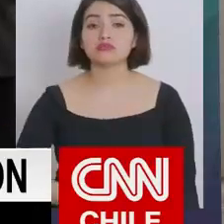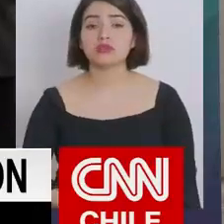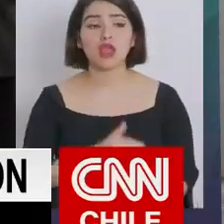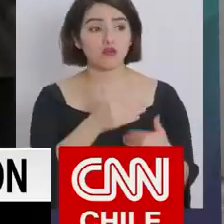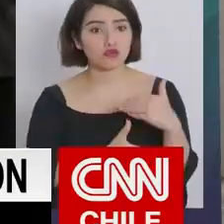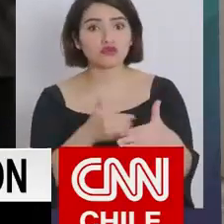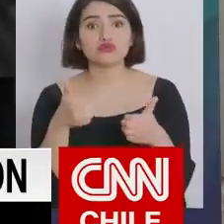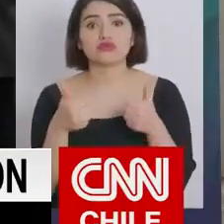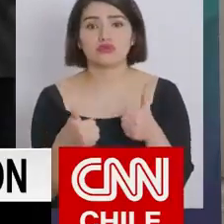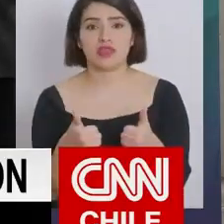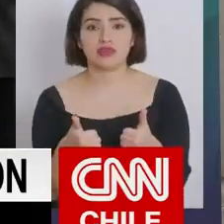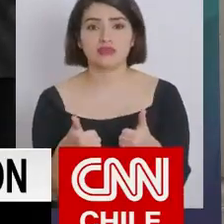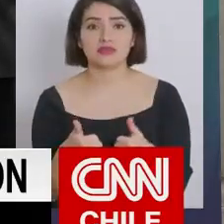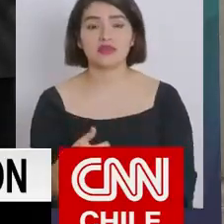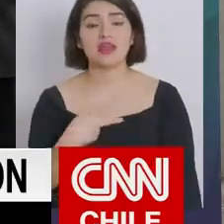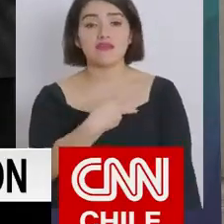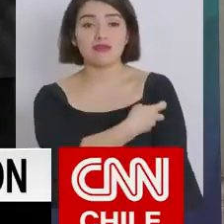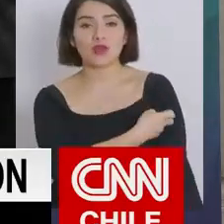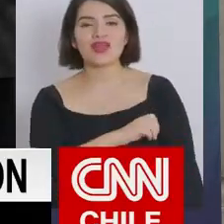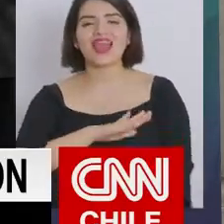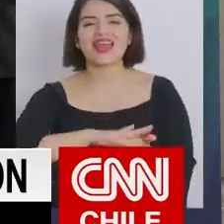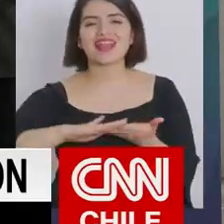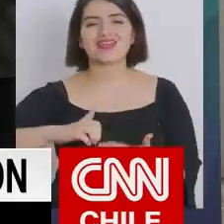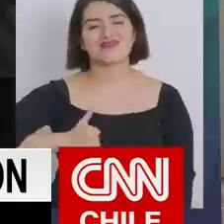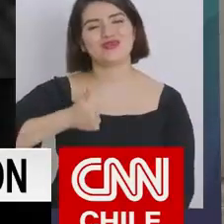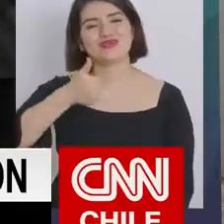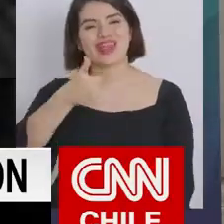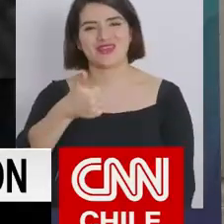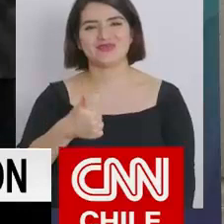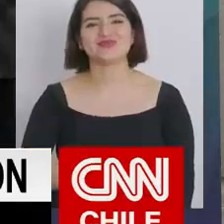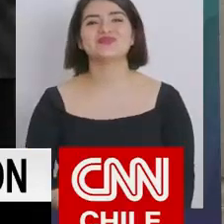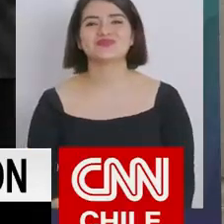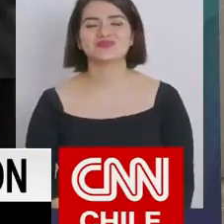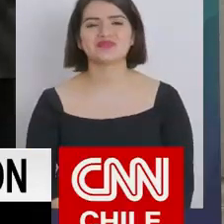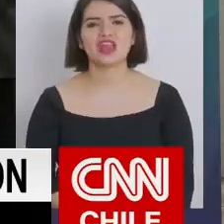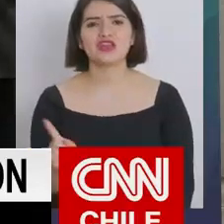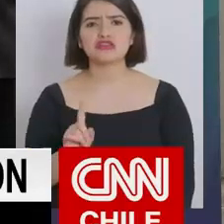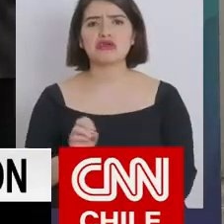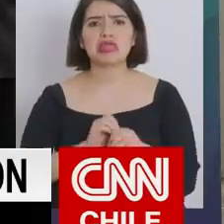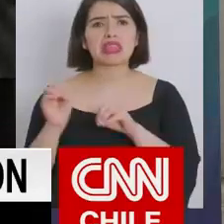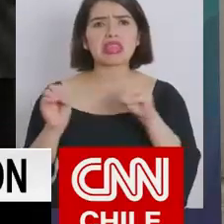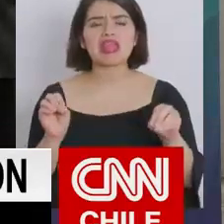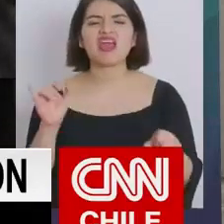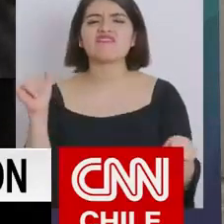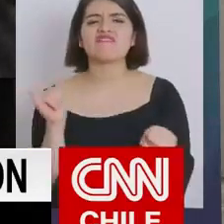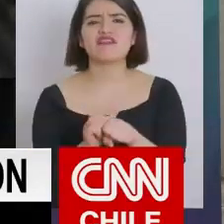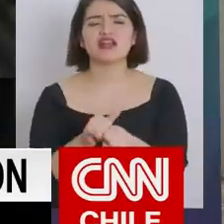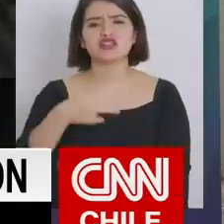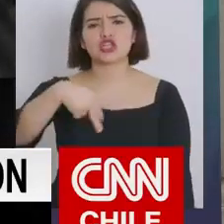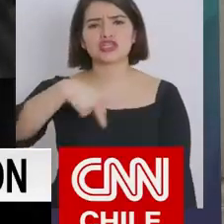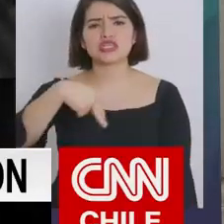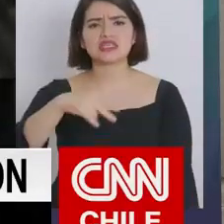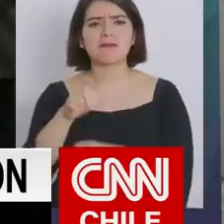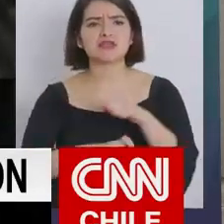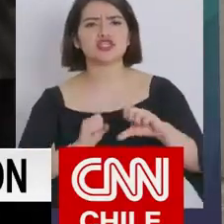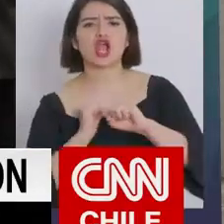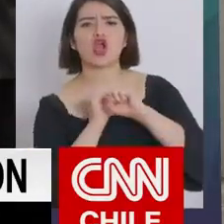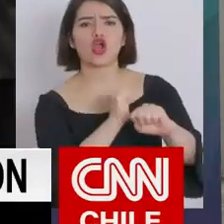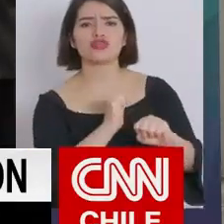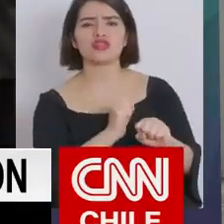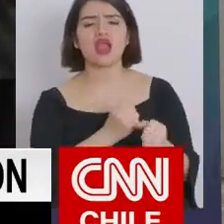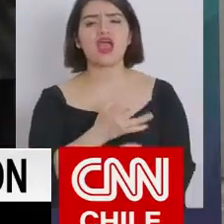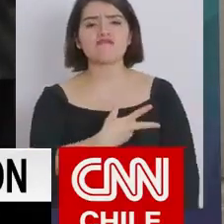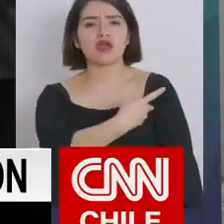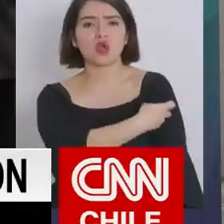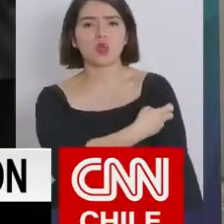es eficaz, que esta vacuna es gratuita y voluntaria, y que no difundamos las fake news de aquellos antivacunas, no difundamos